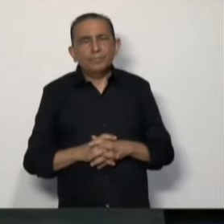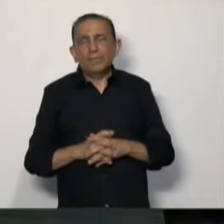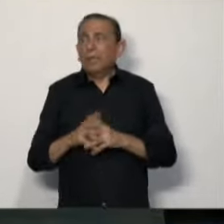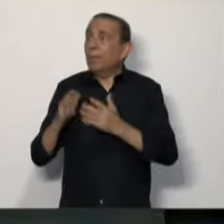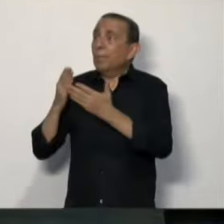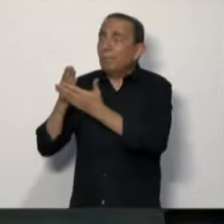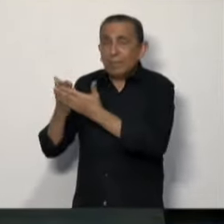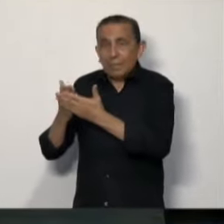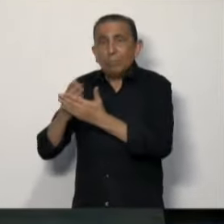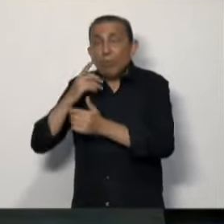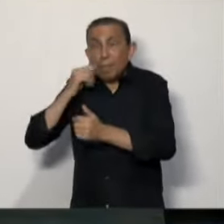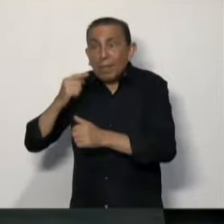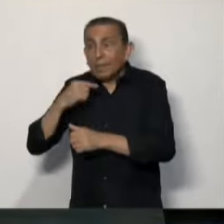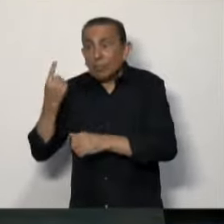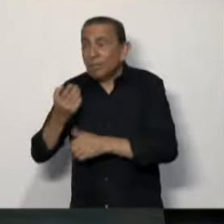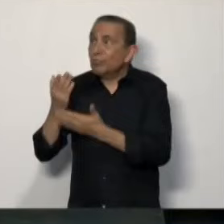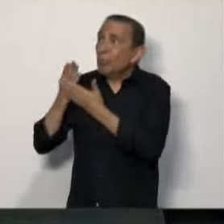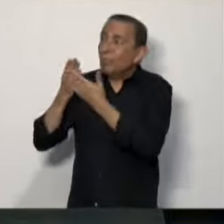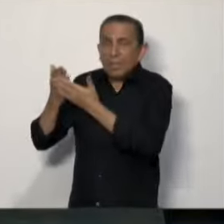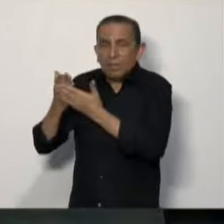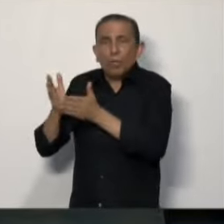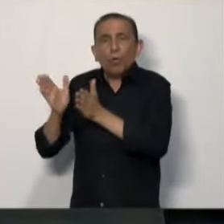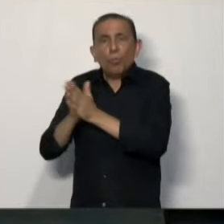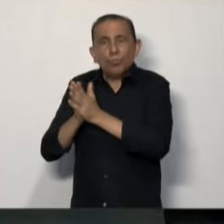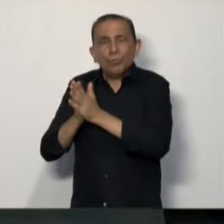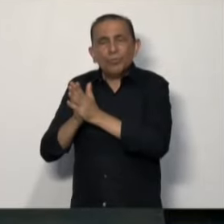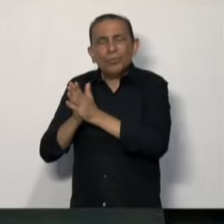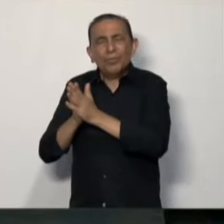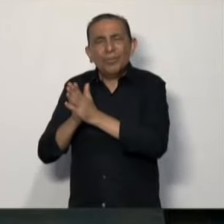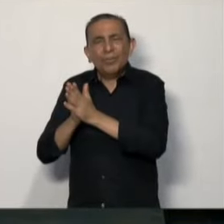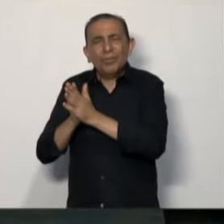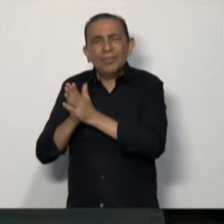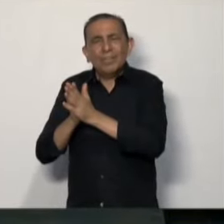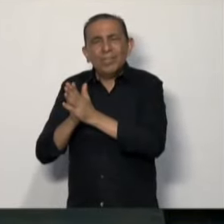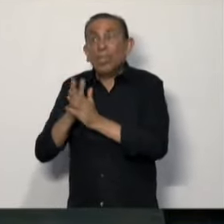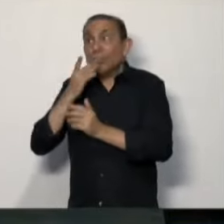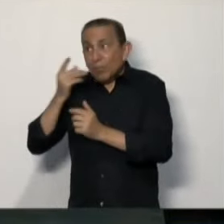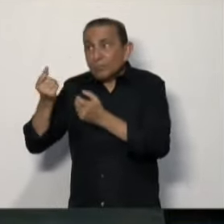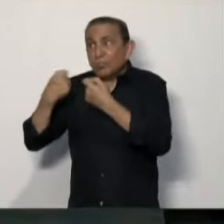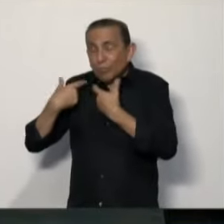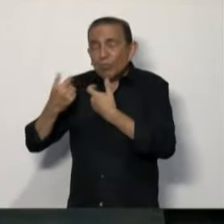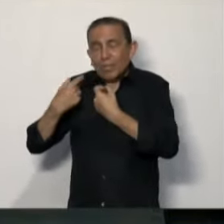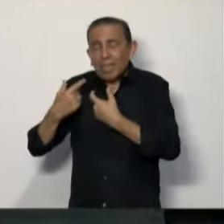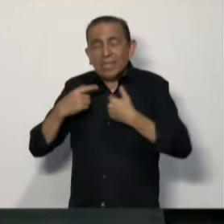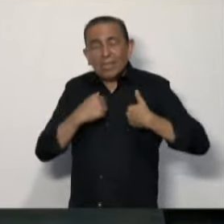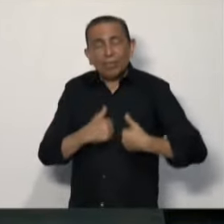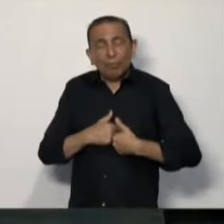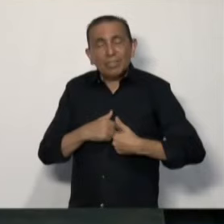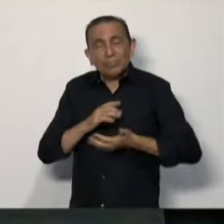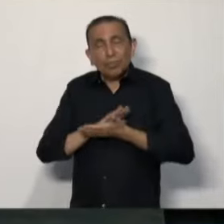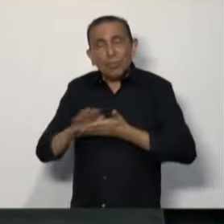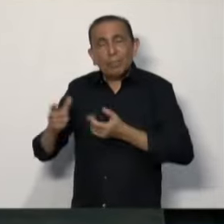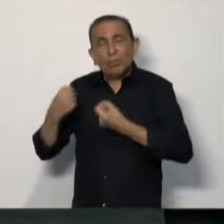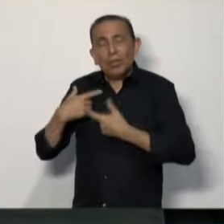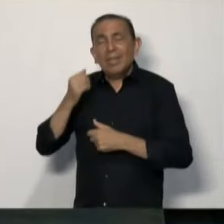Pidamos en este Padre nuestro, entonces, junto con el salmista, que Dios nos regale un corazón nuevo,